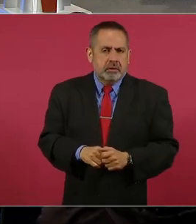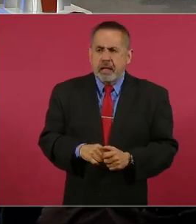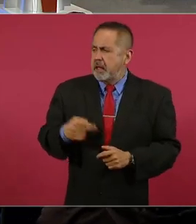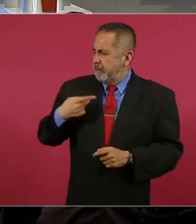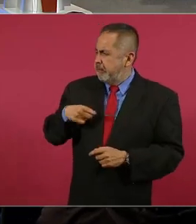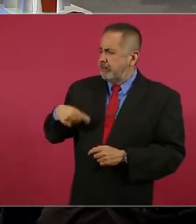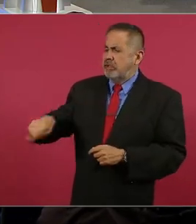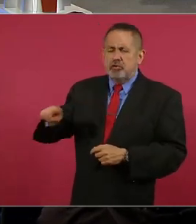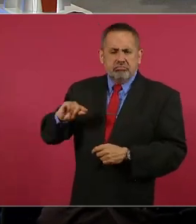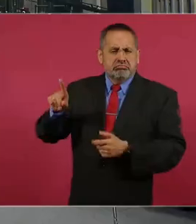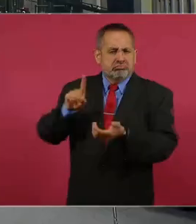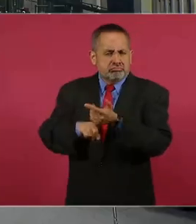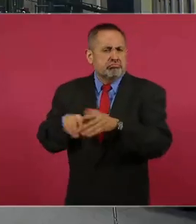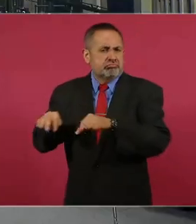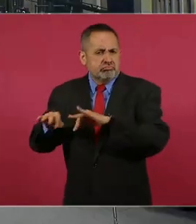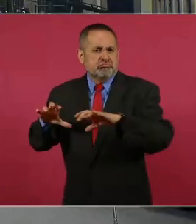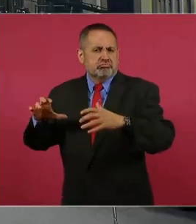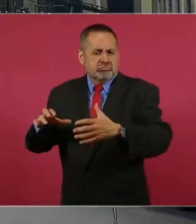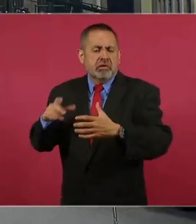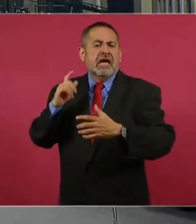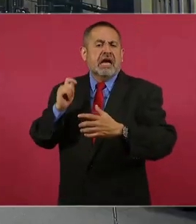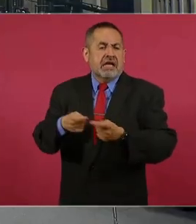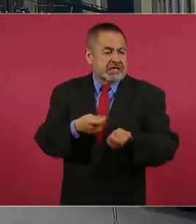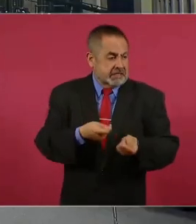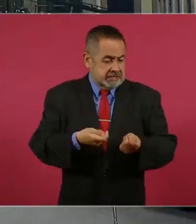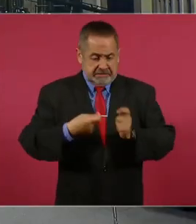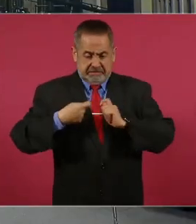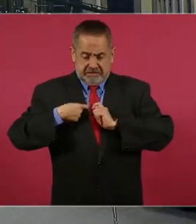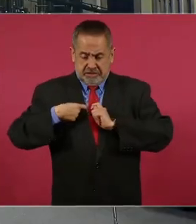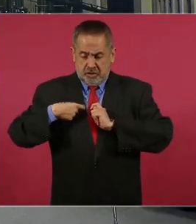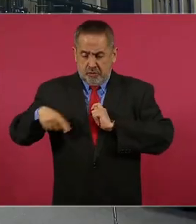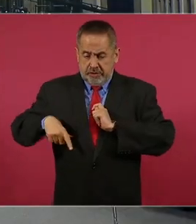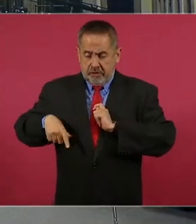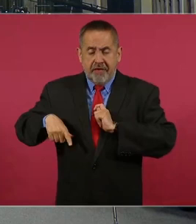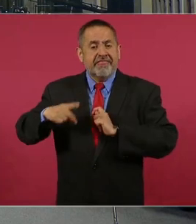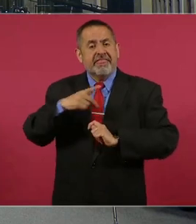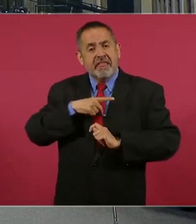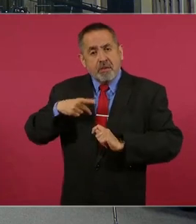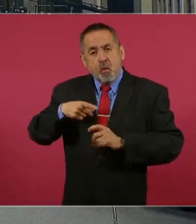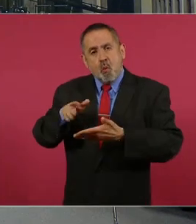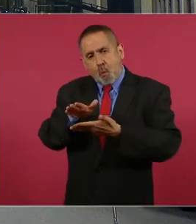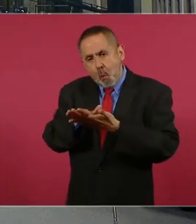públicos, entender que el poder es humildad.